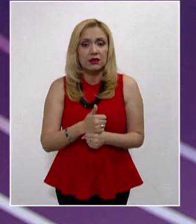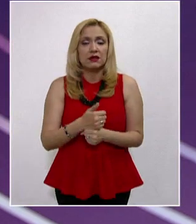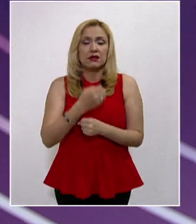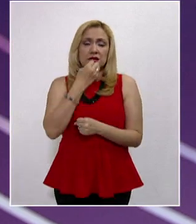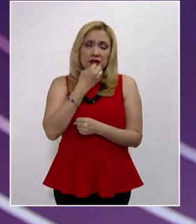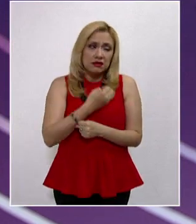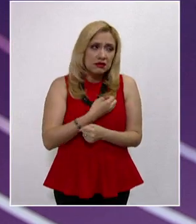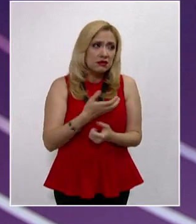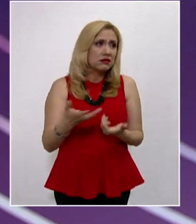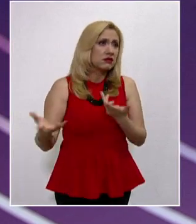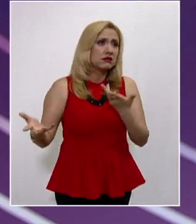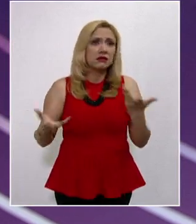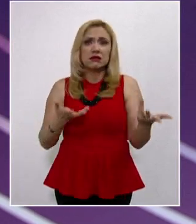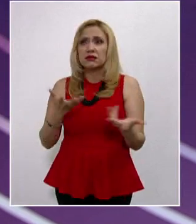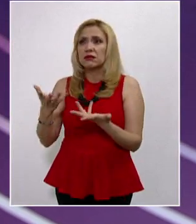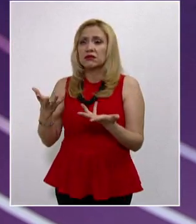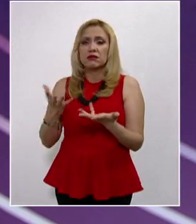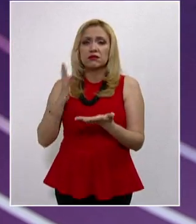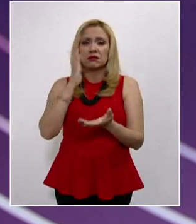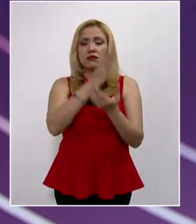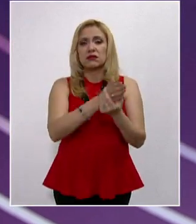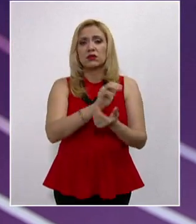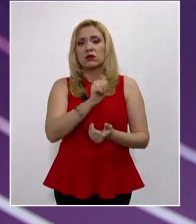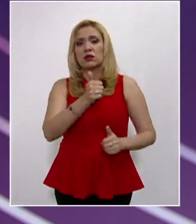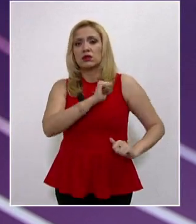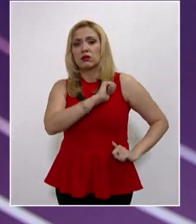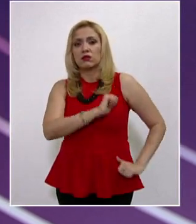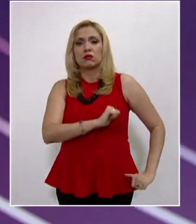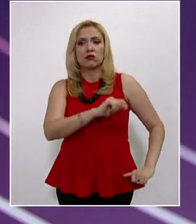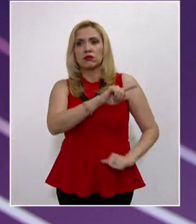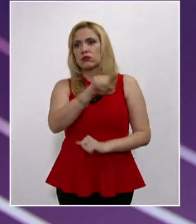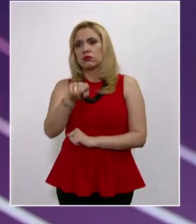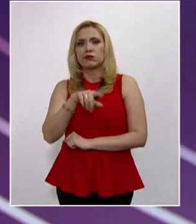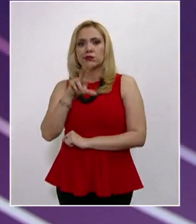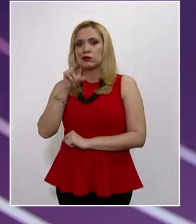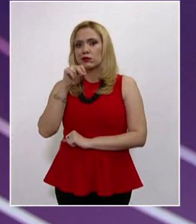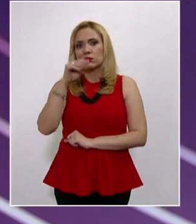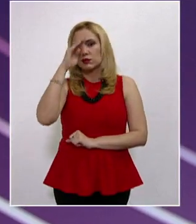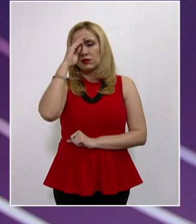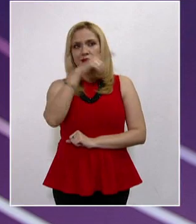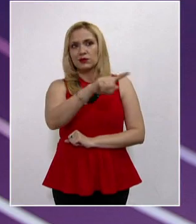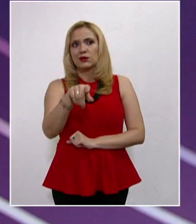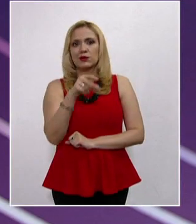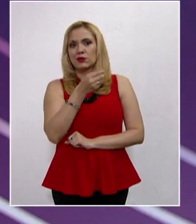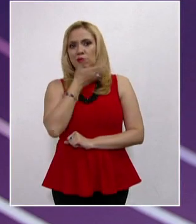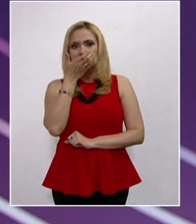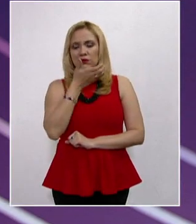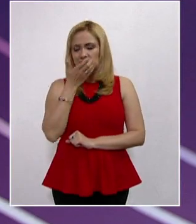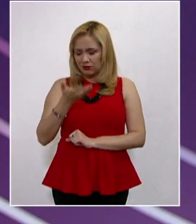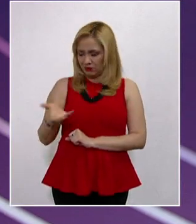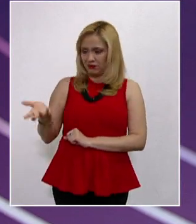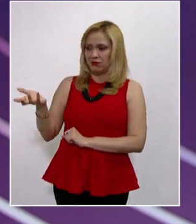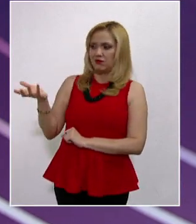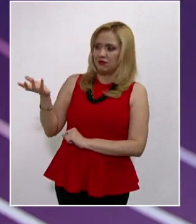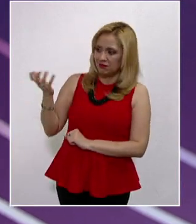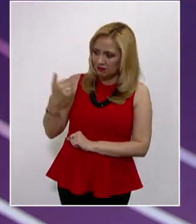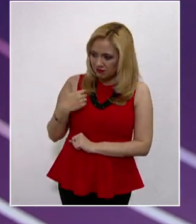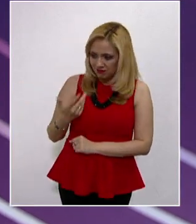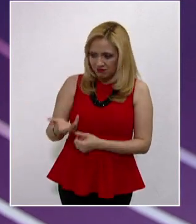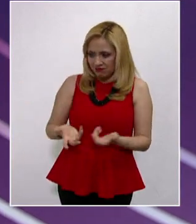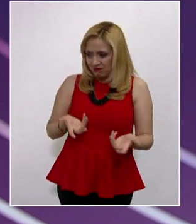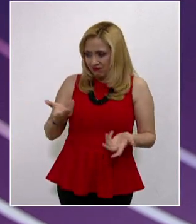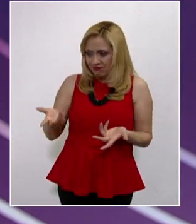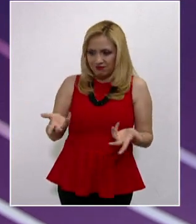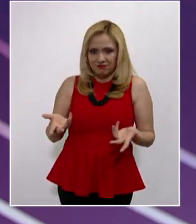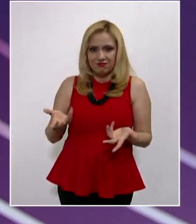que ir en este transitar ante autoridades que no estaban pensadas ni acostumbradas o preparadas para lidiar con personas.